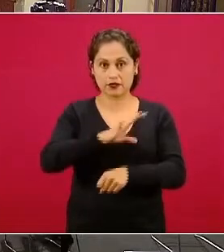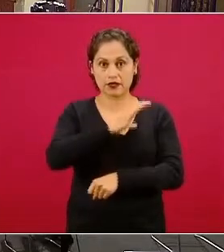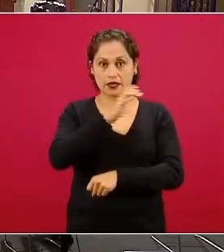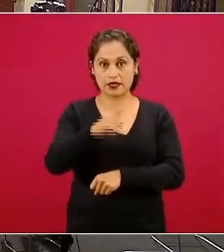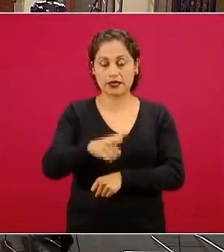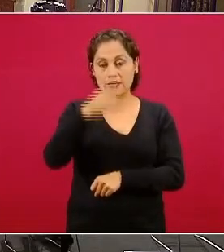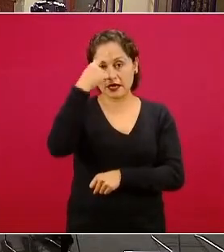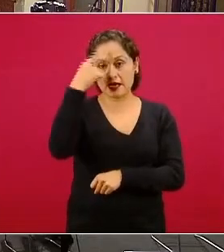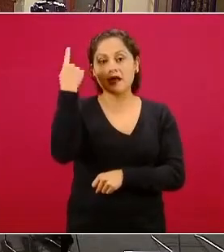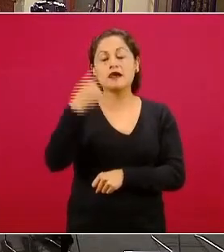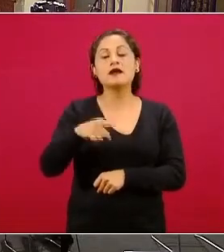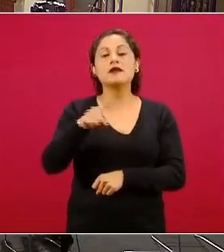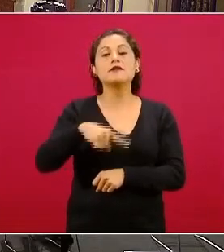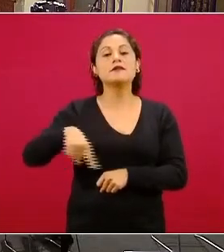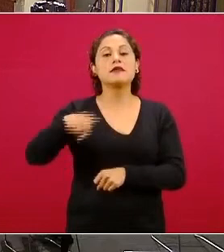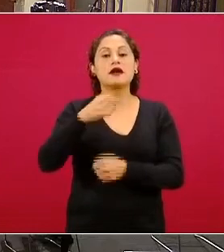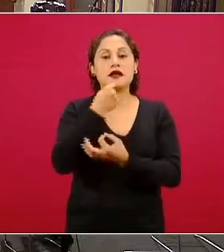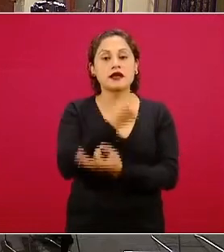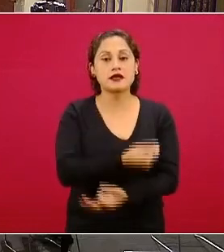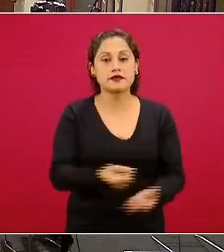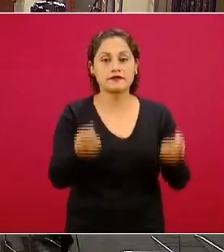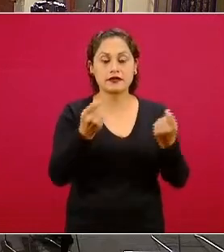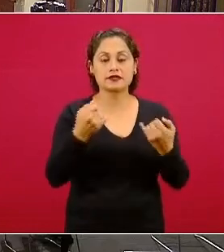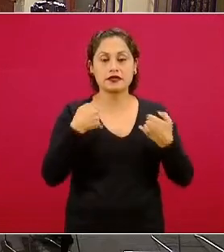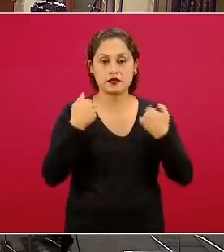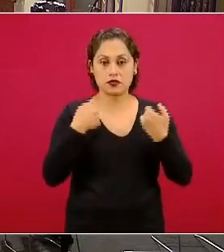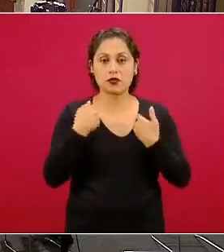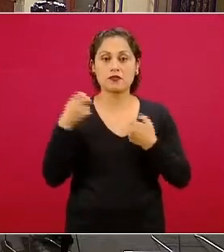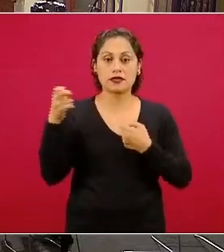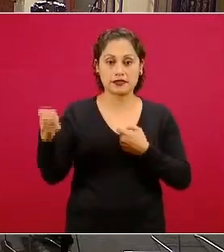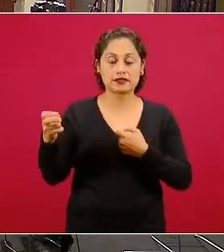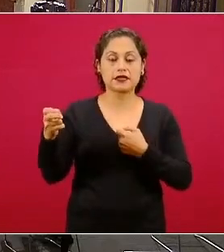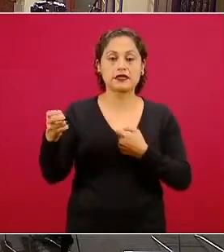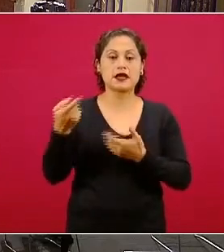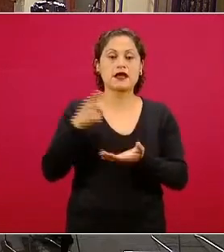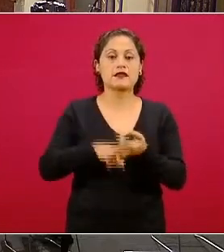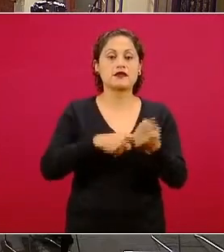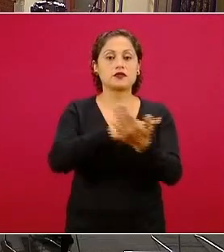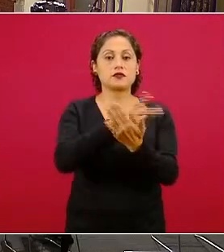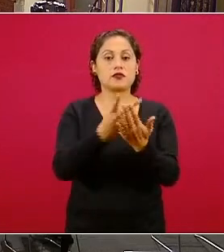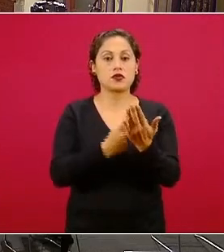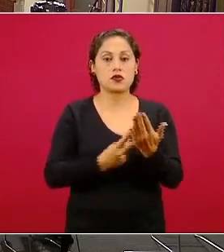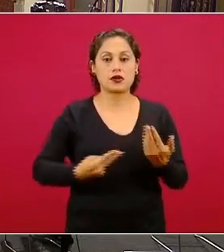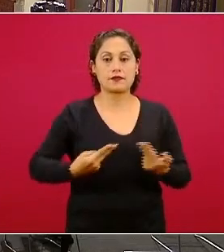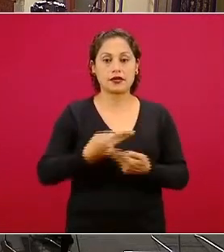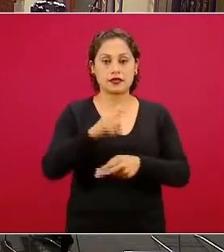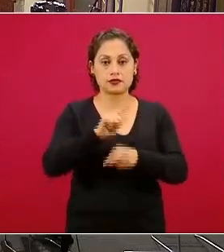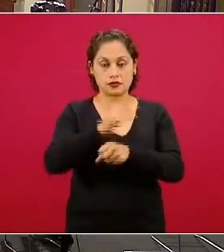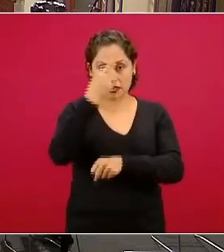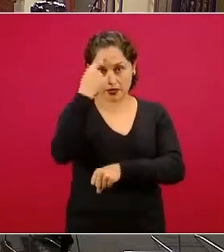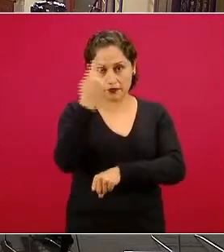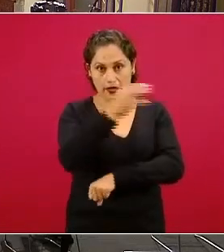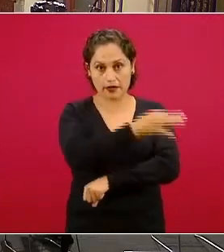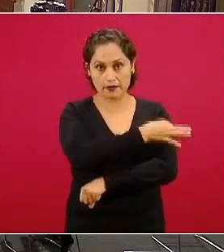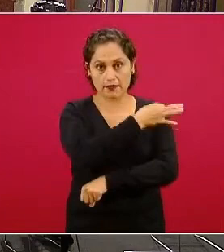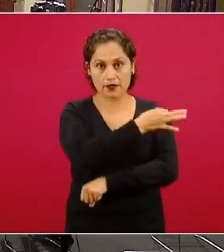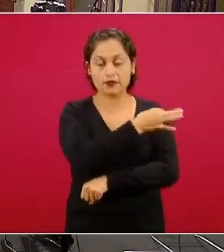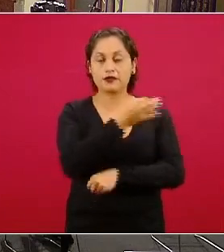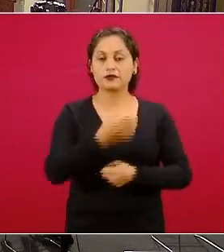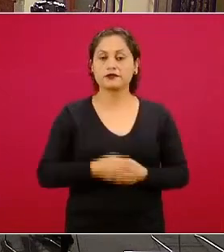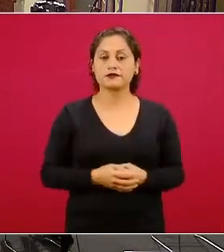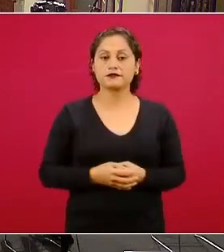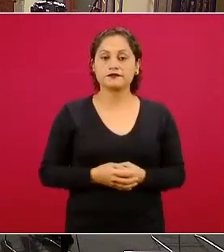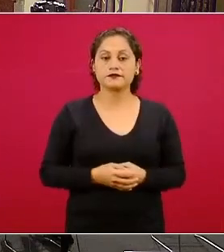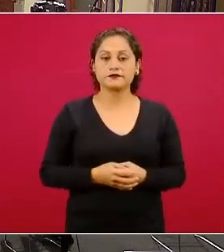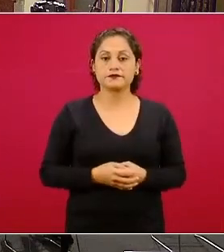y la Adolescencia, centro que tiene a su cargo el Programa Nacional de Vacunación, incluyendo la